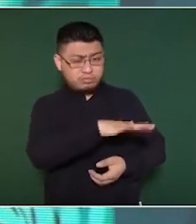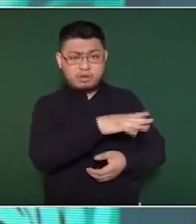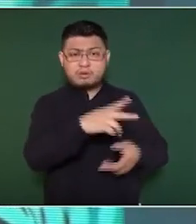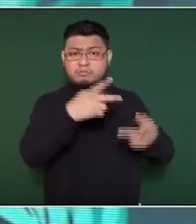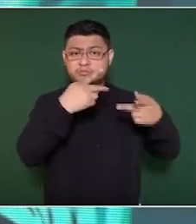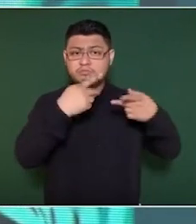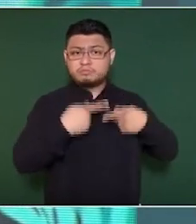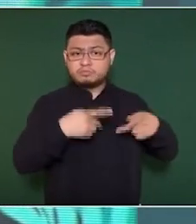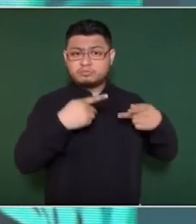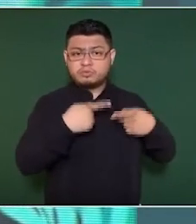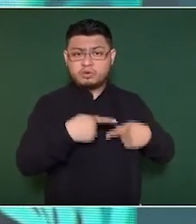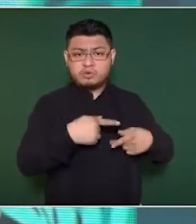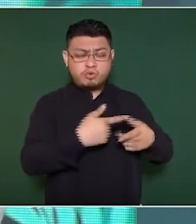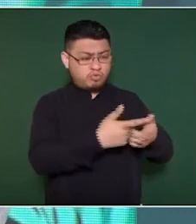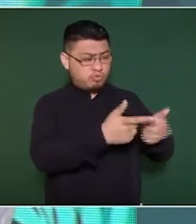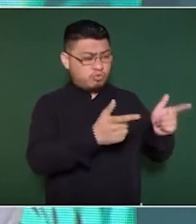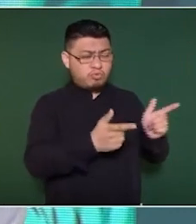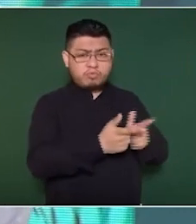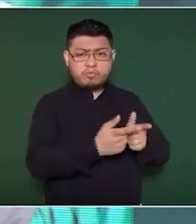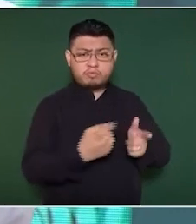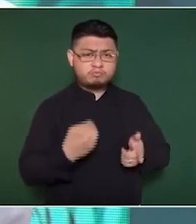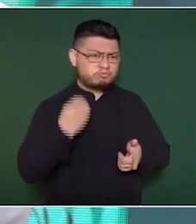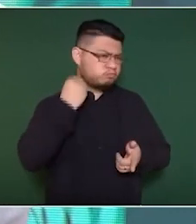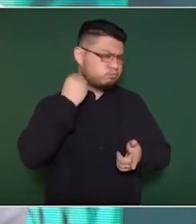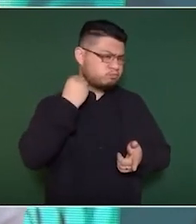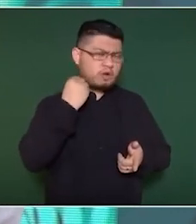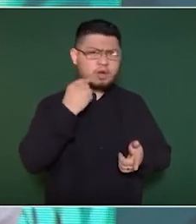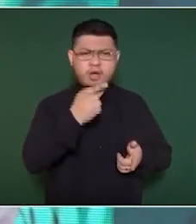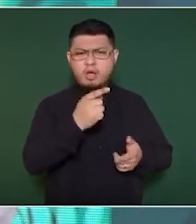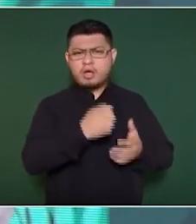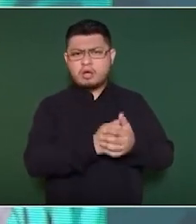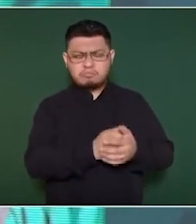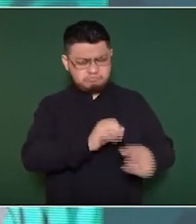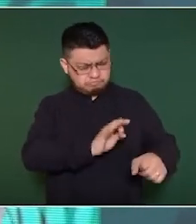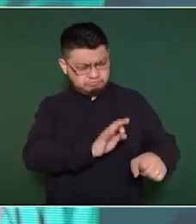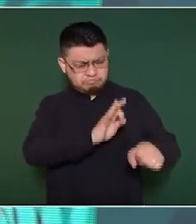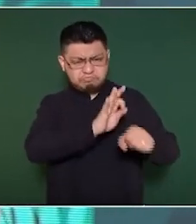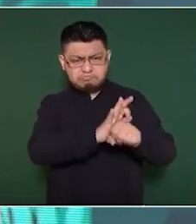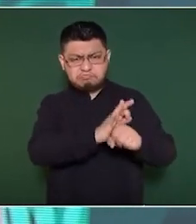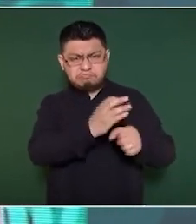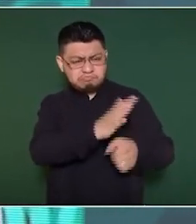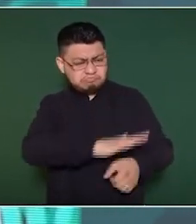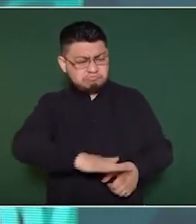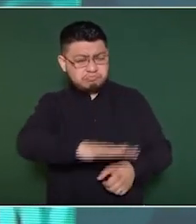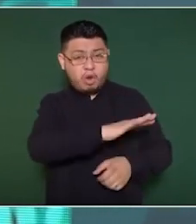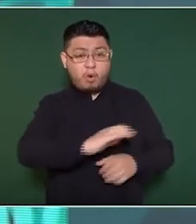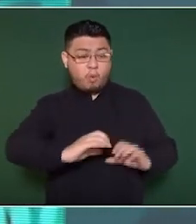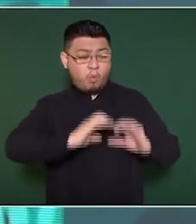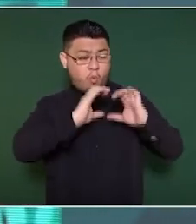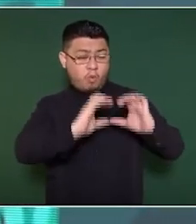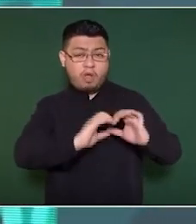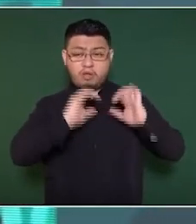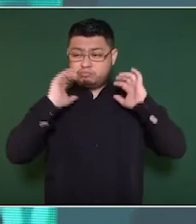sino abogados, pseudos defensores de medio ambiente